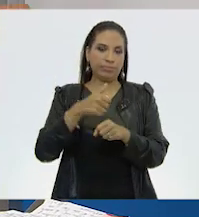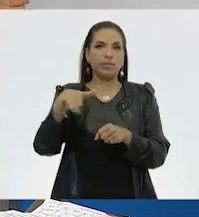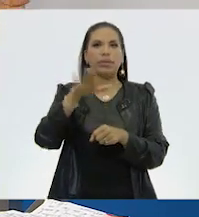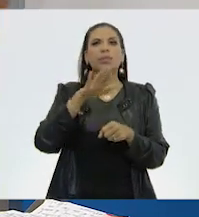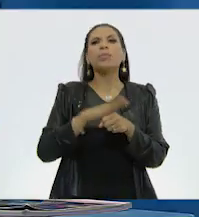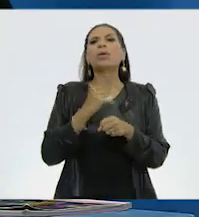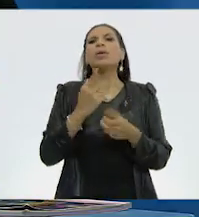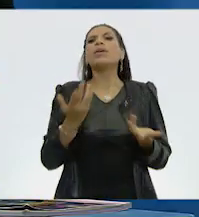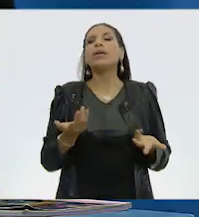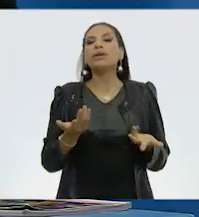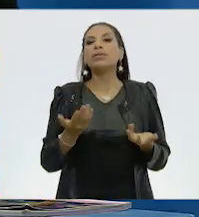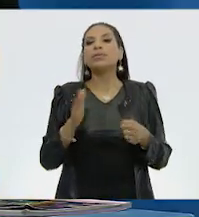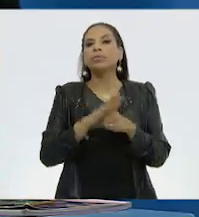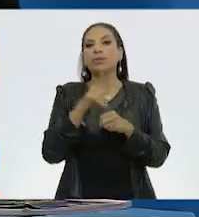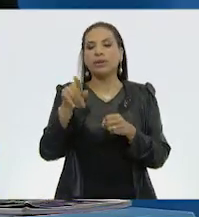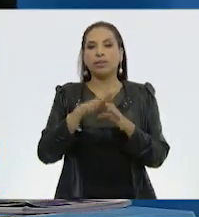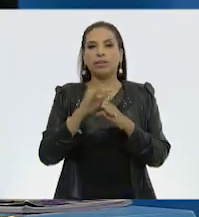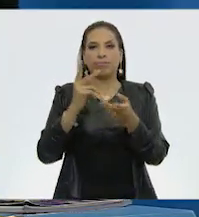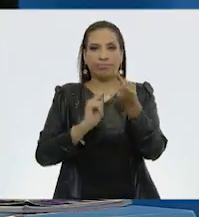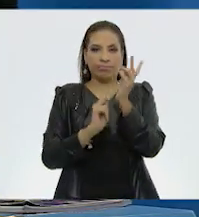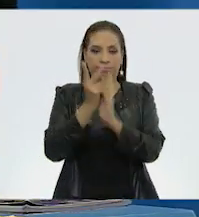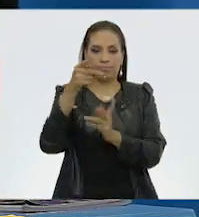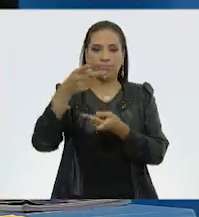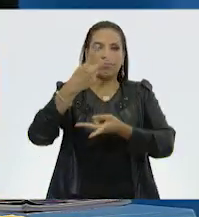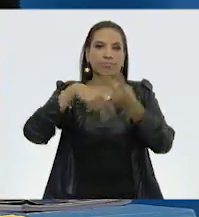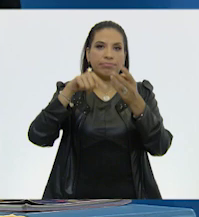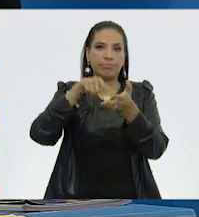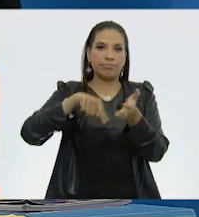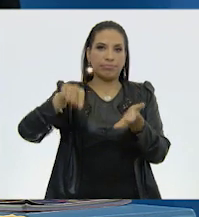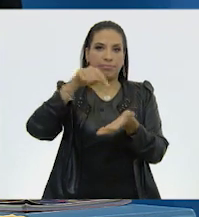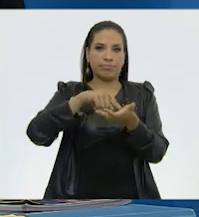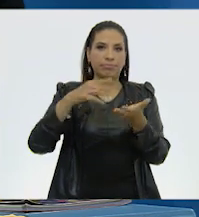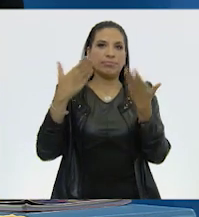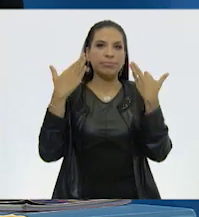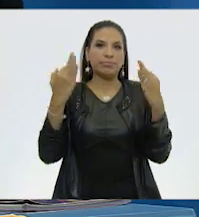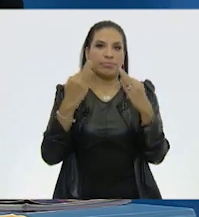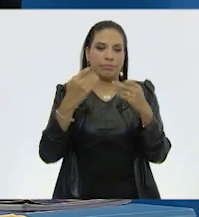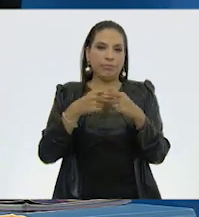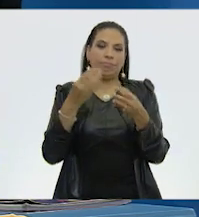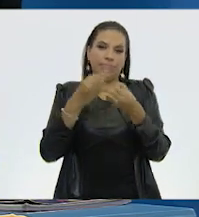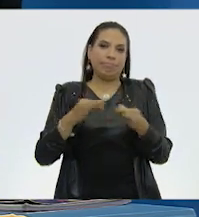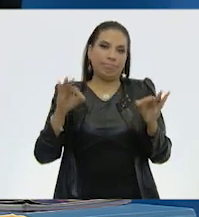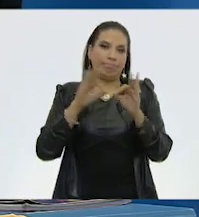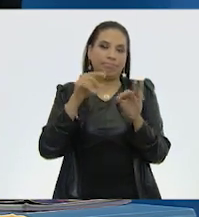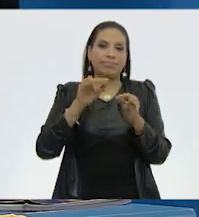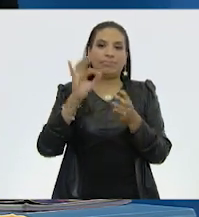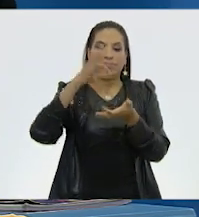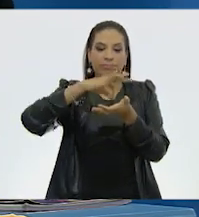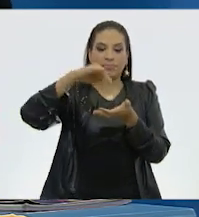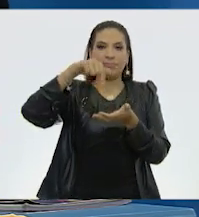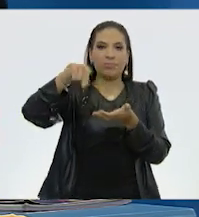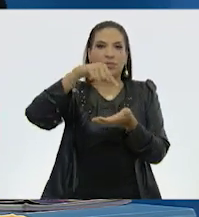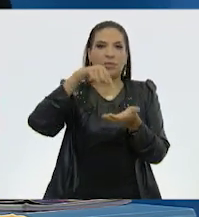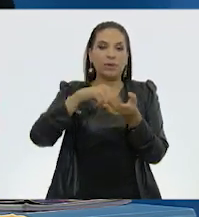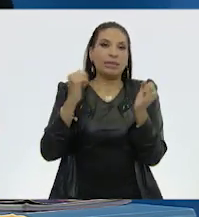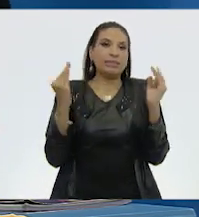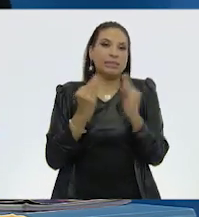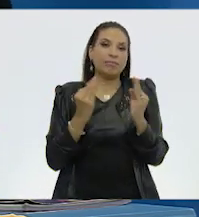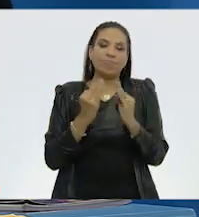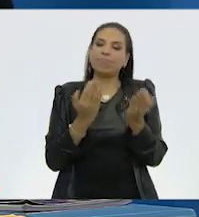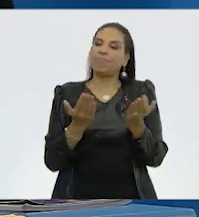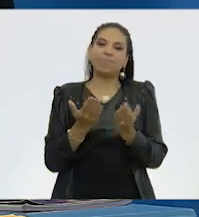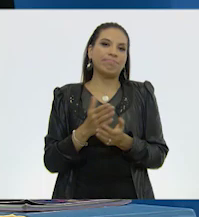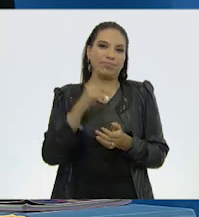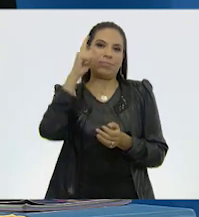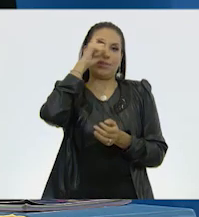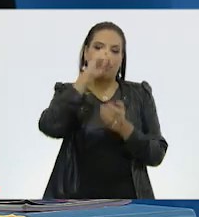por qué? Porque las semillas solo germinan en condiciones climáticas favorables. Si yo siembro una semilla en un clima frío, es